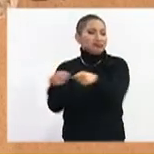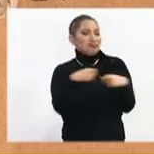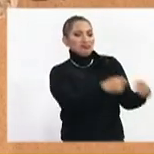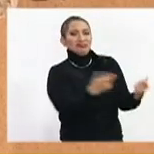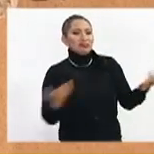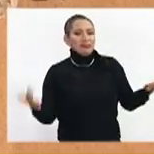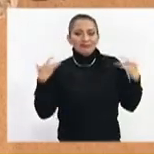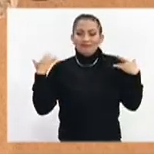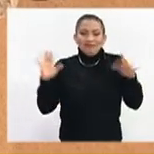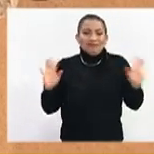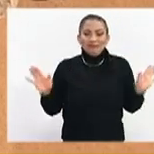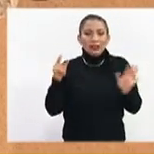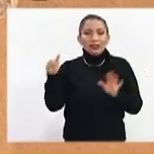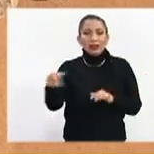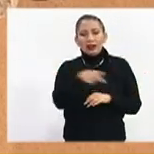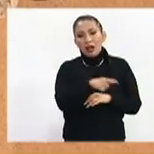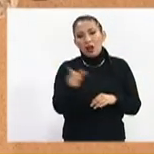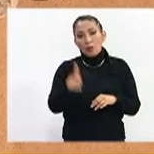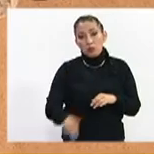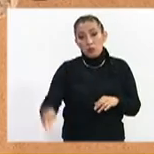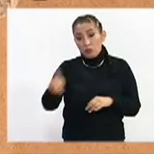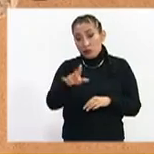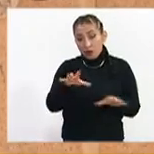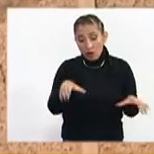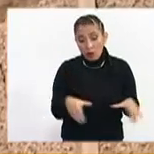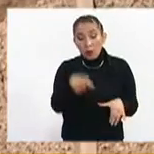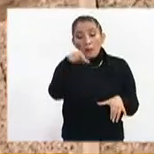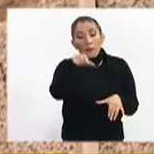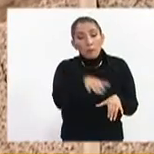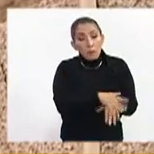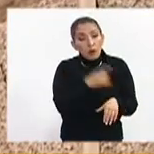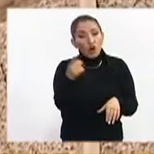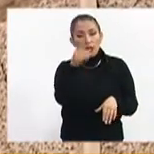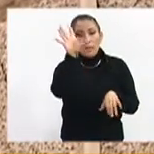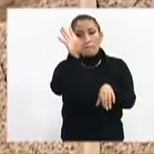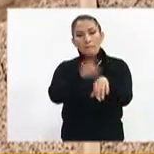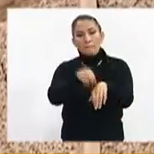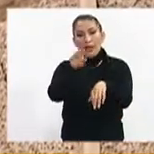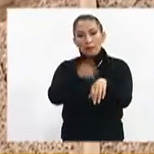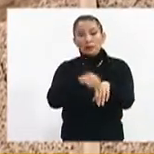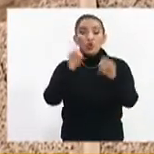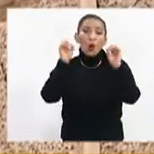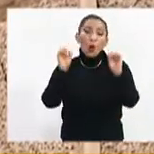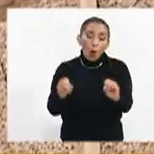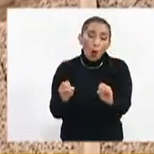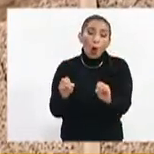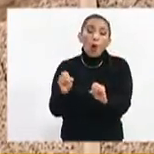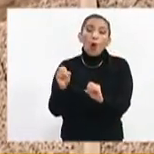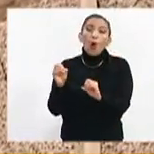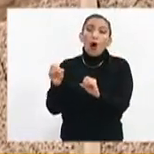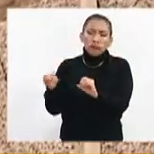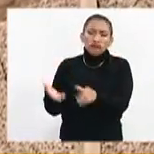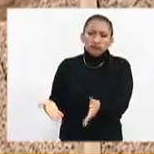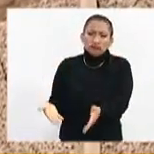haber responsabilidades de servidores públicos por haber permitido o autorizado